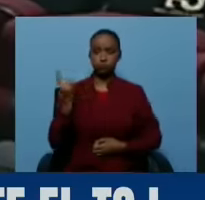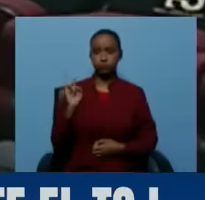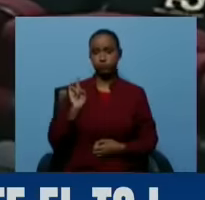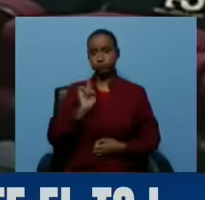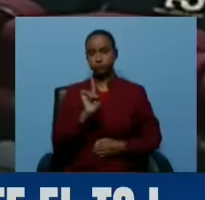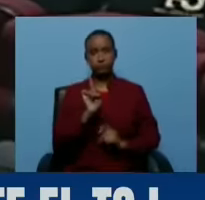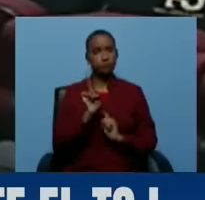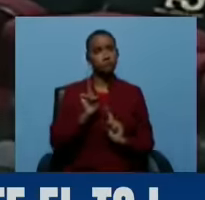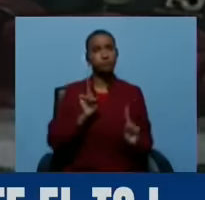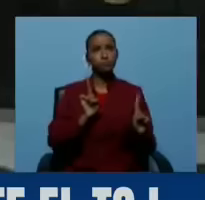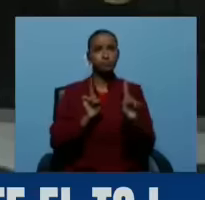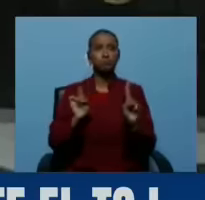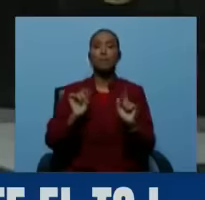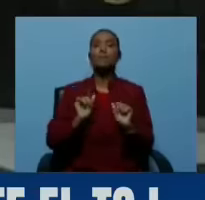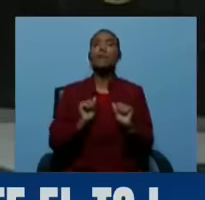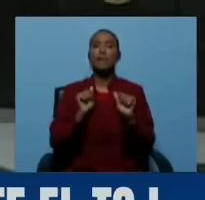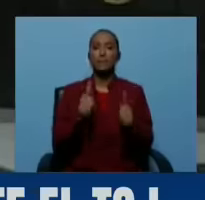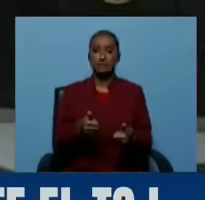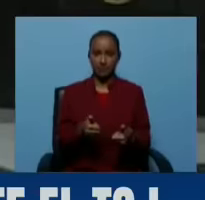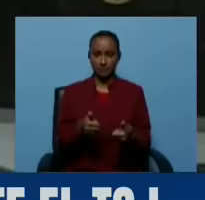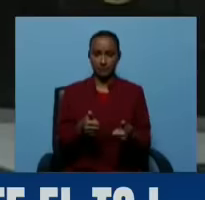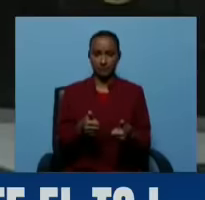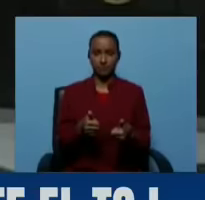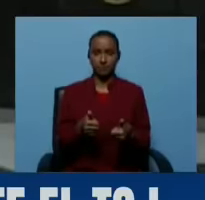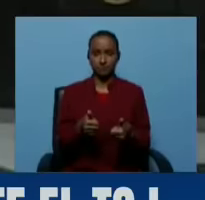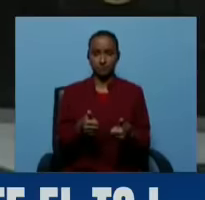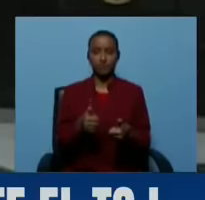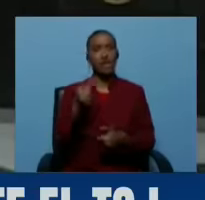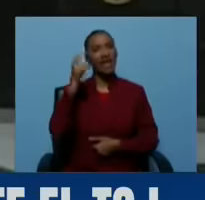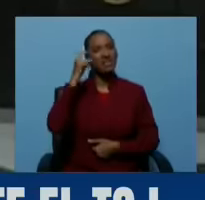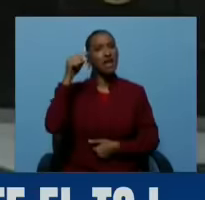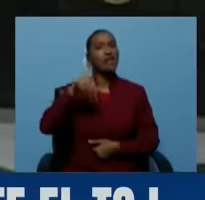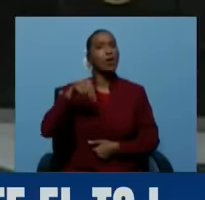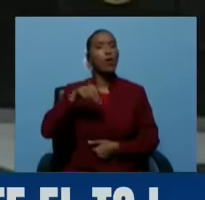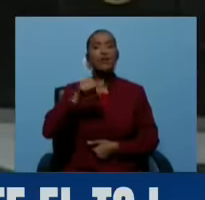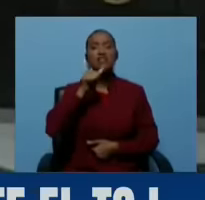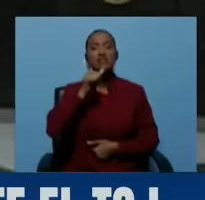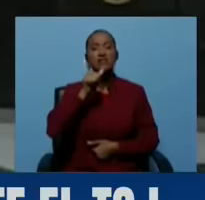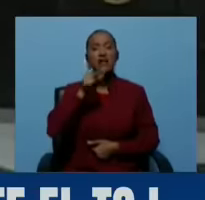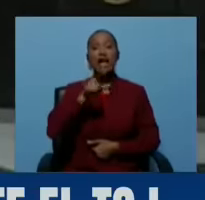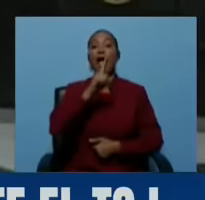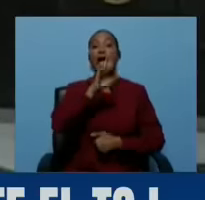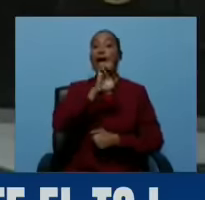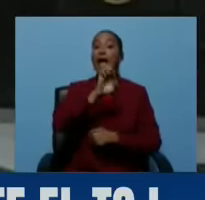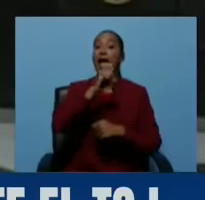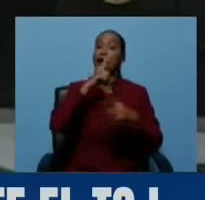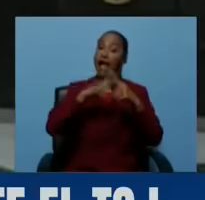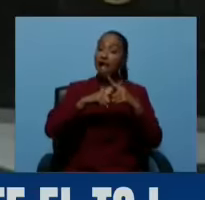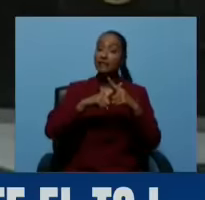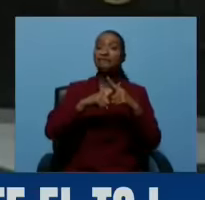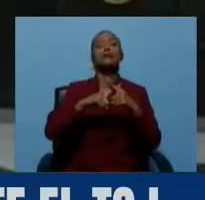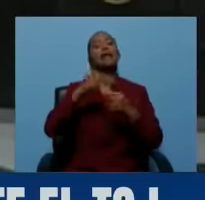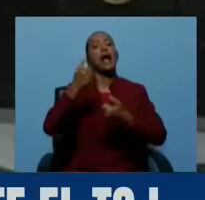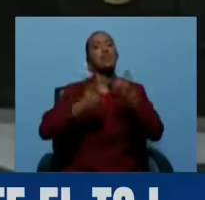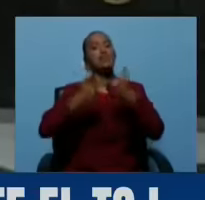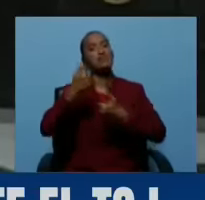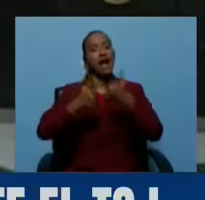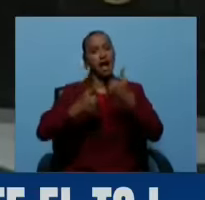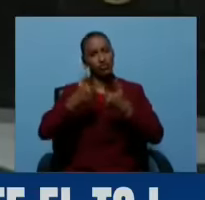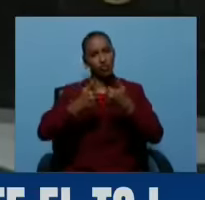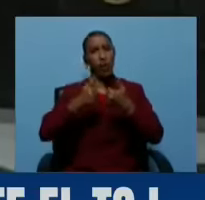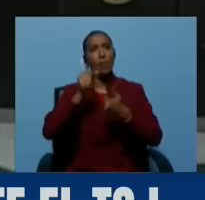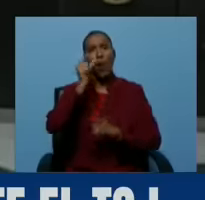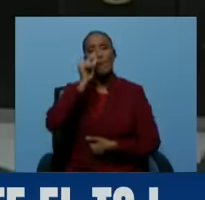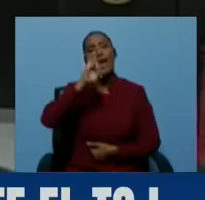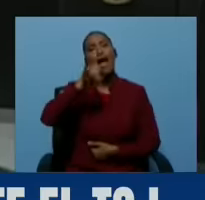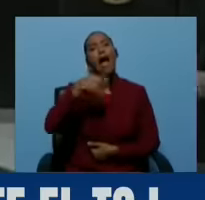esta audiencia donde ha comparecido el día de hoy el ex candidato presidencial Javier Bertucci en representación